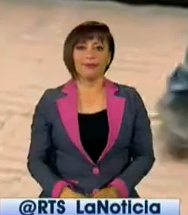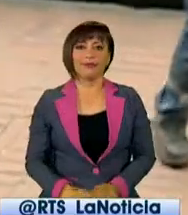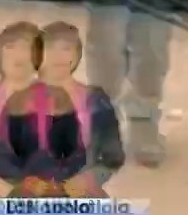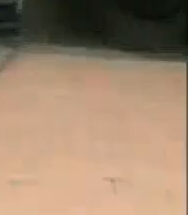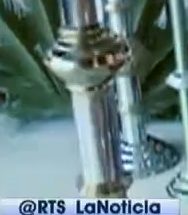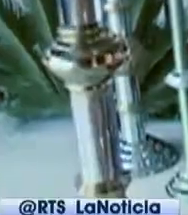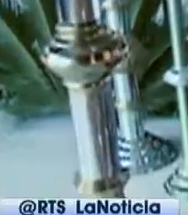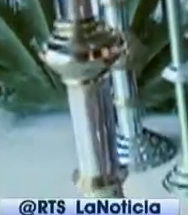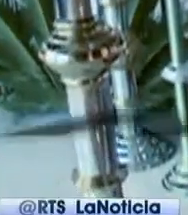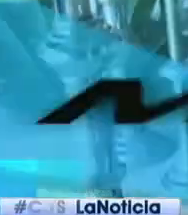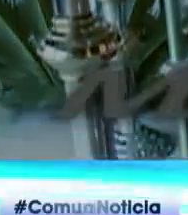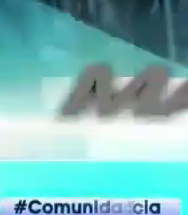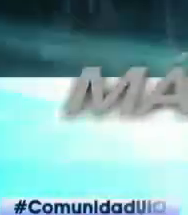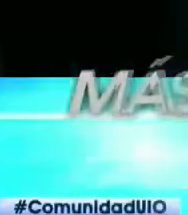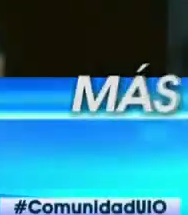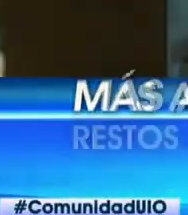Orbe.